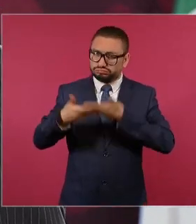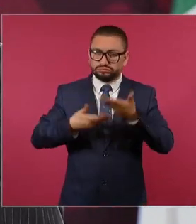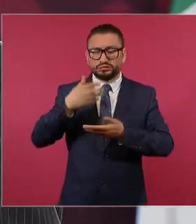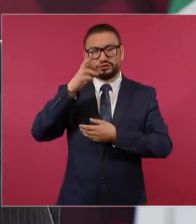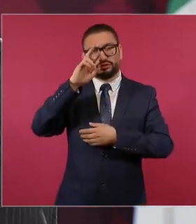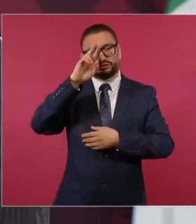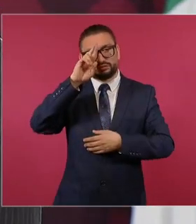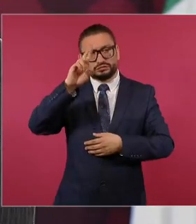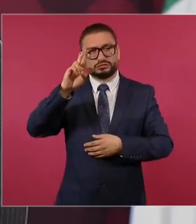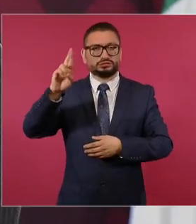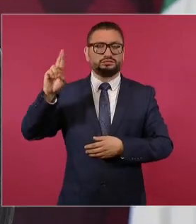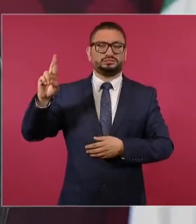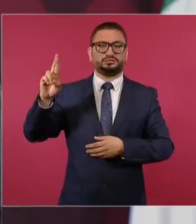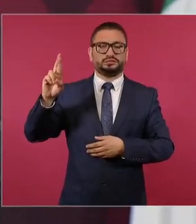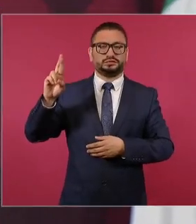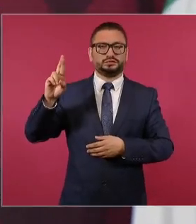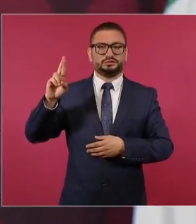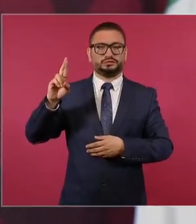respetuosos.